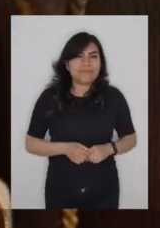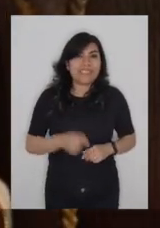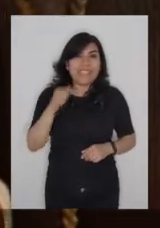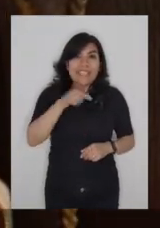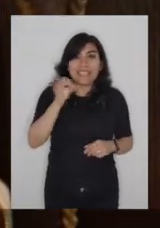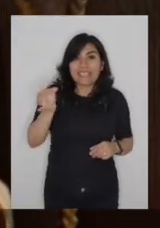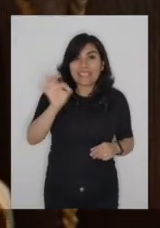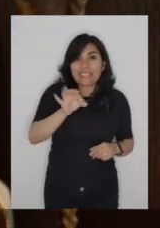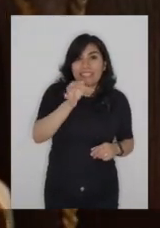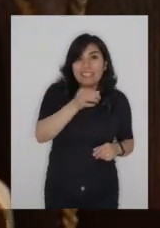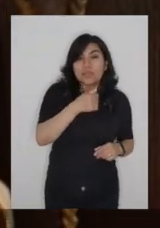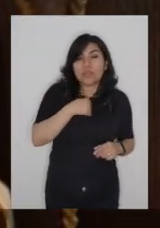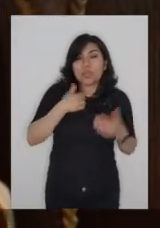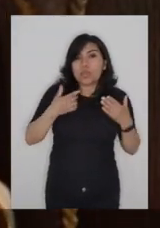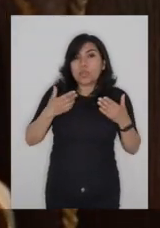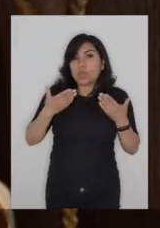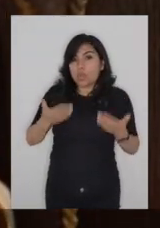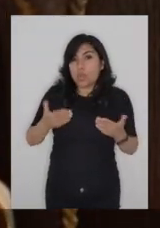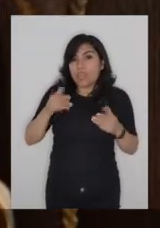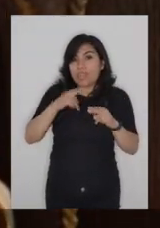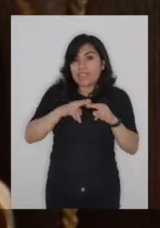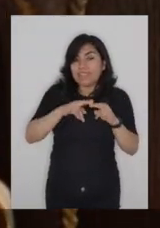Este tejido que estoy haciendo yo es este.